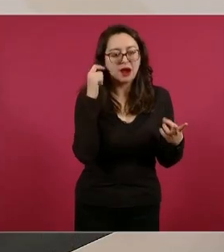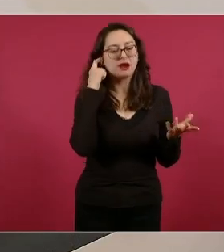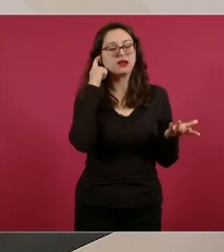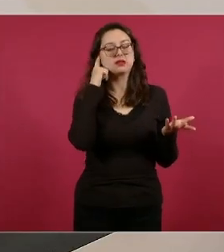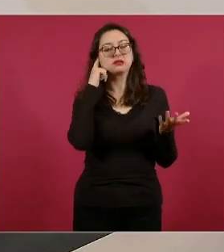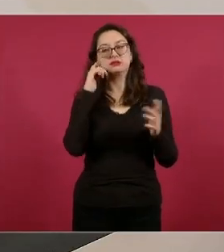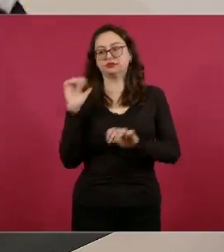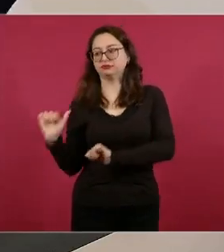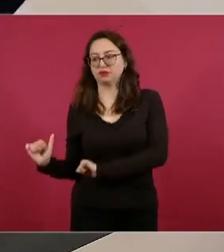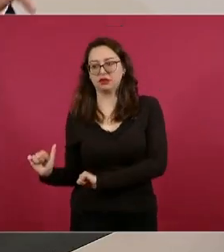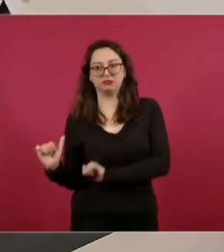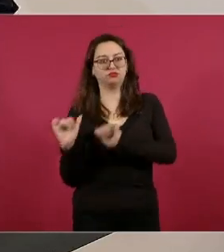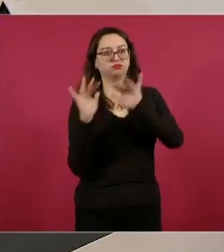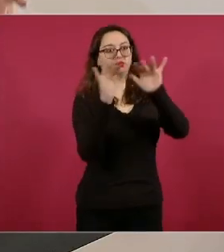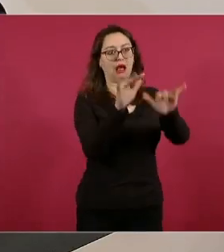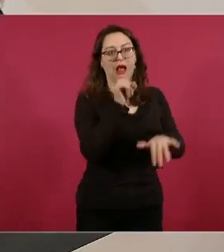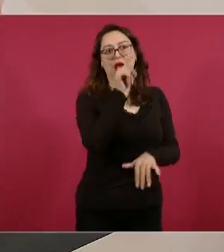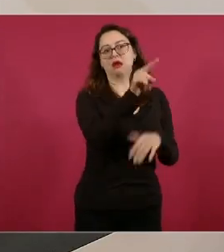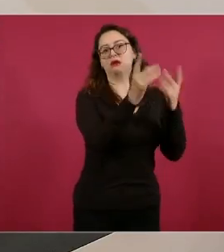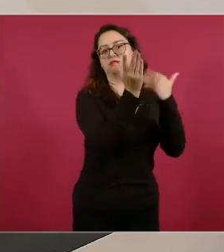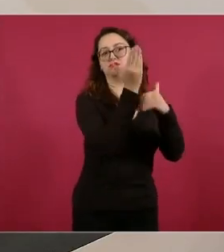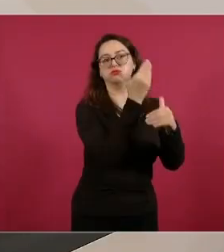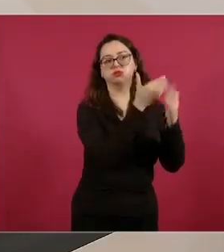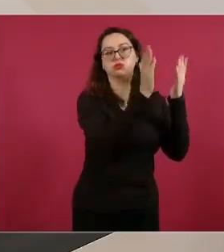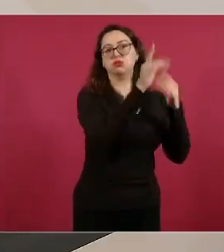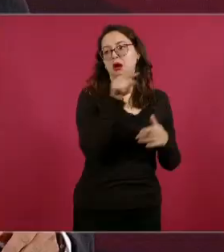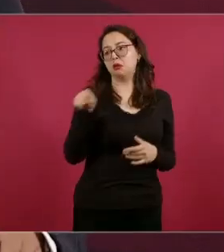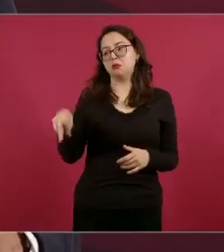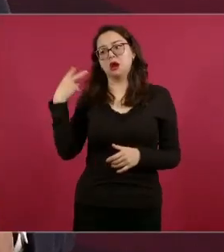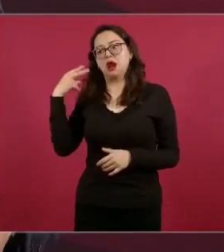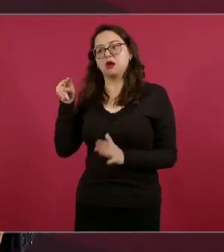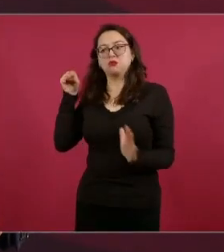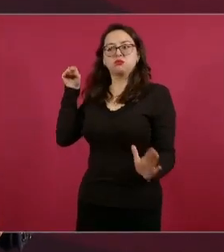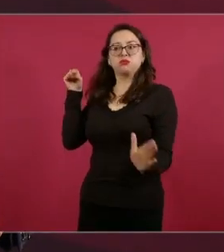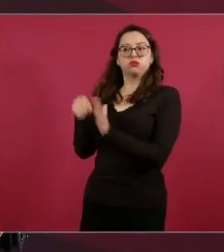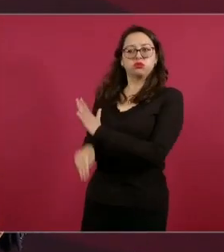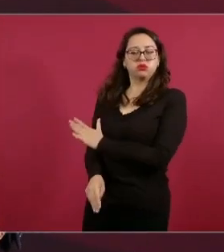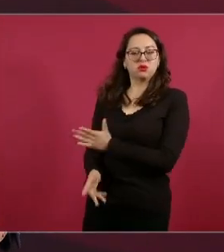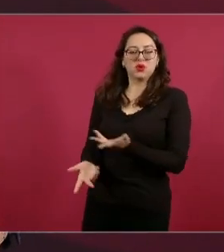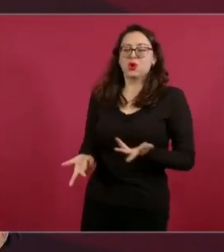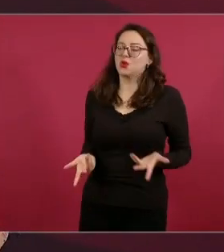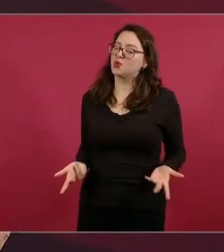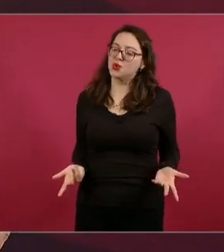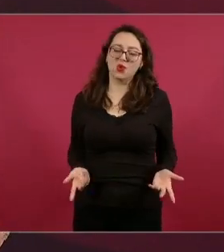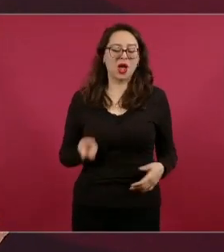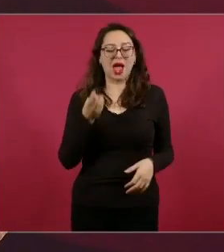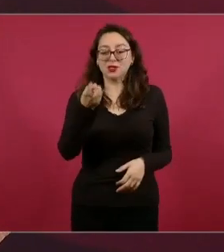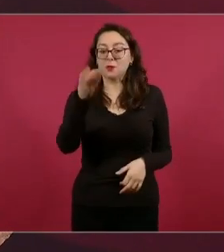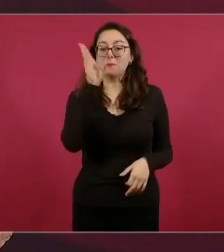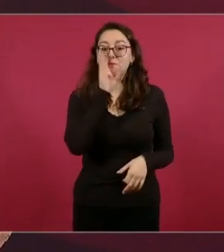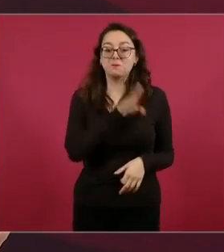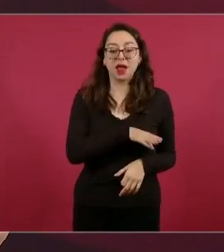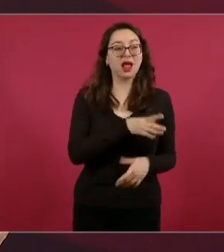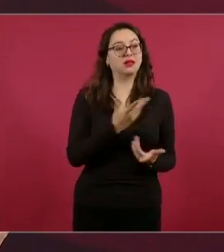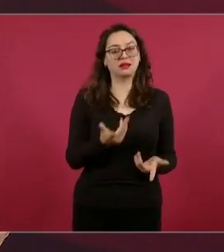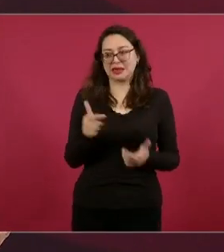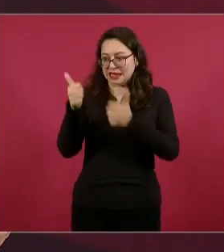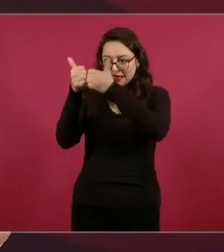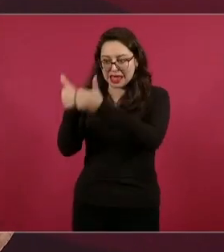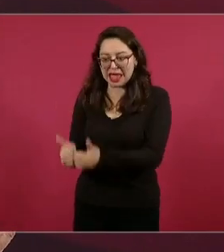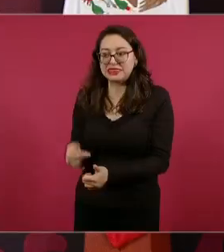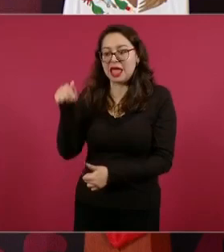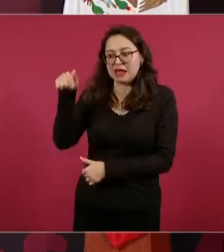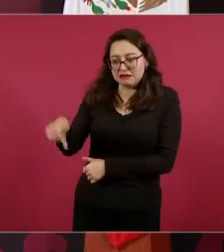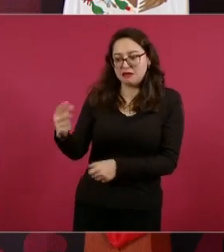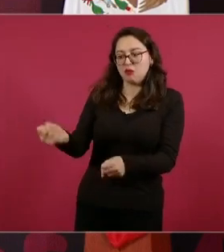No, hay que procurar que la gente tenga oportunidades donde nació, donde están sus